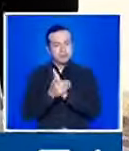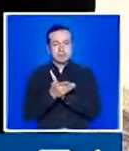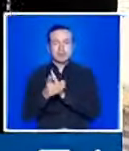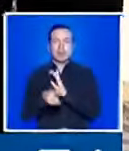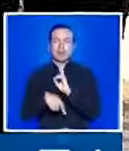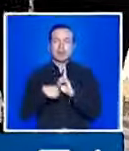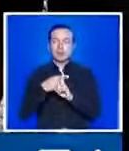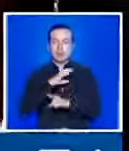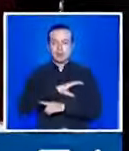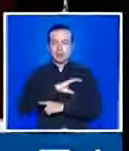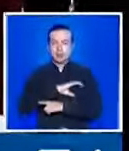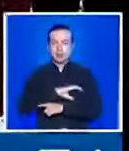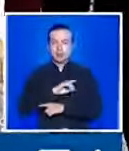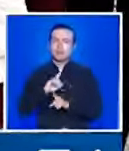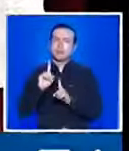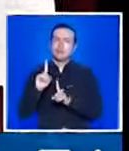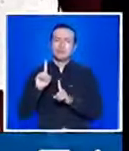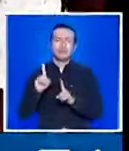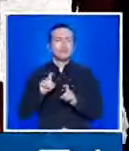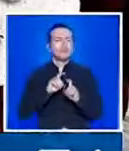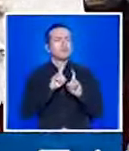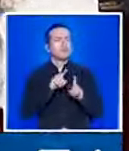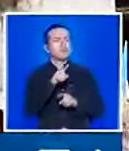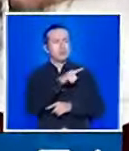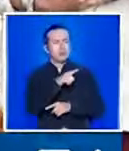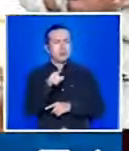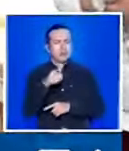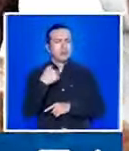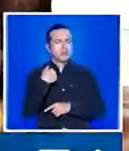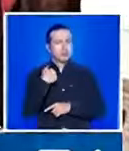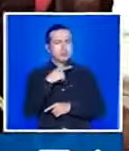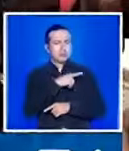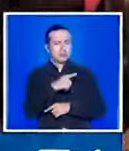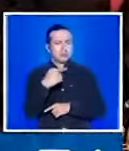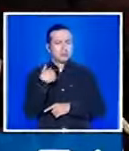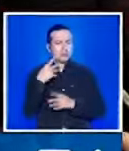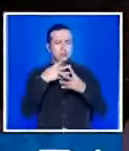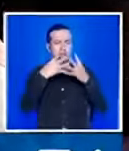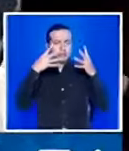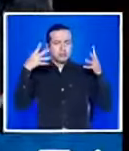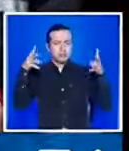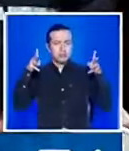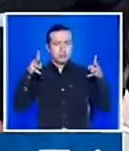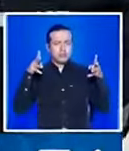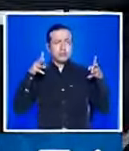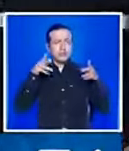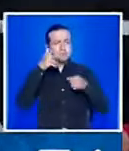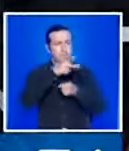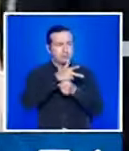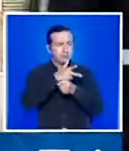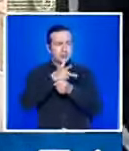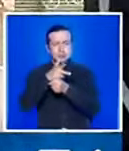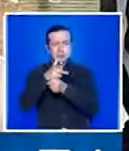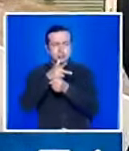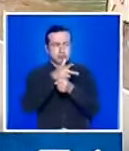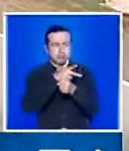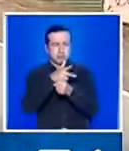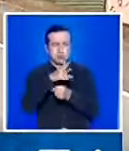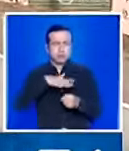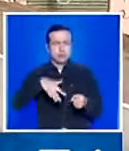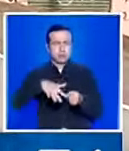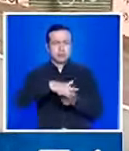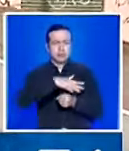municipio. Ahora, vecino, ustedes, por ejemplo, han colocado incluso cercas eléctricas, cámaras de seguridad acá para poder tener monitoreada sobre todo la